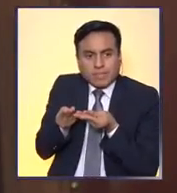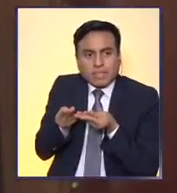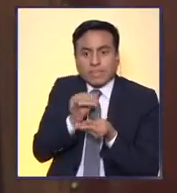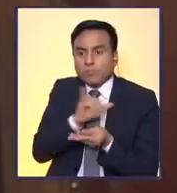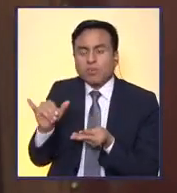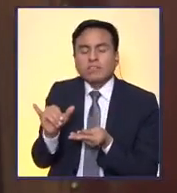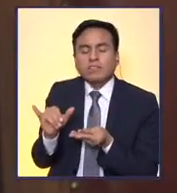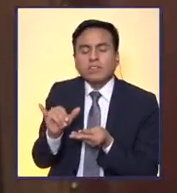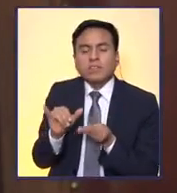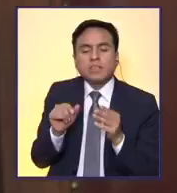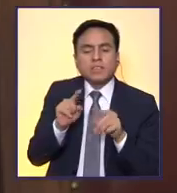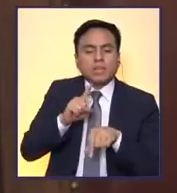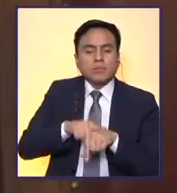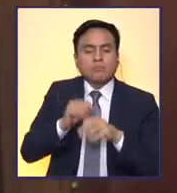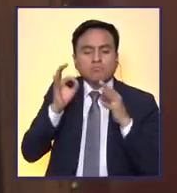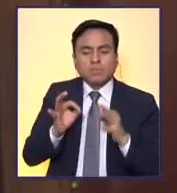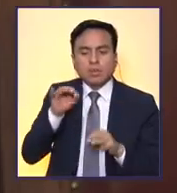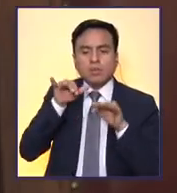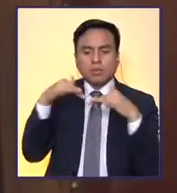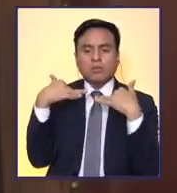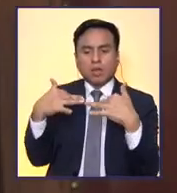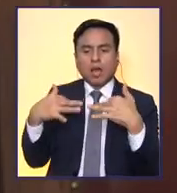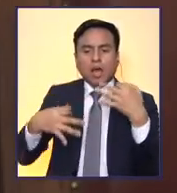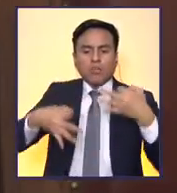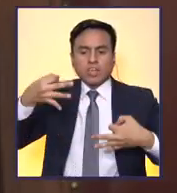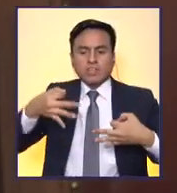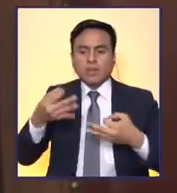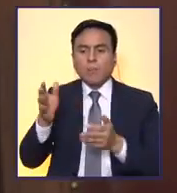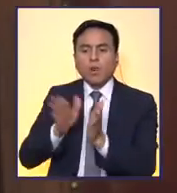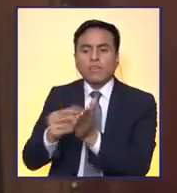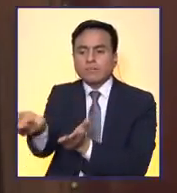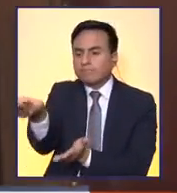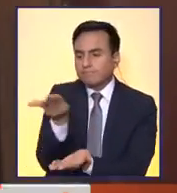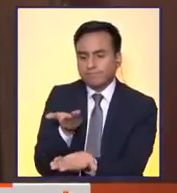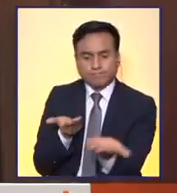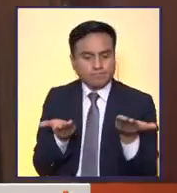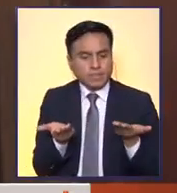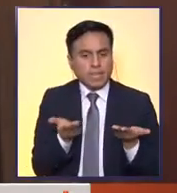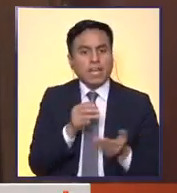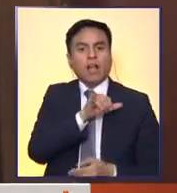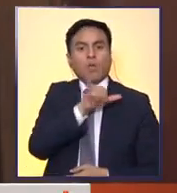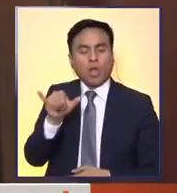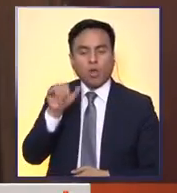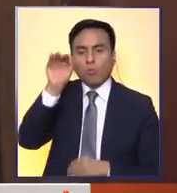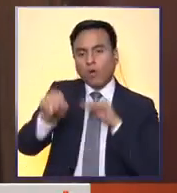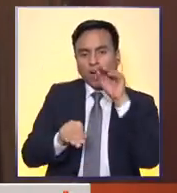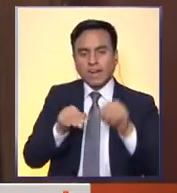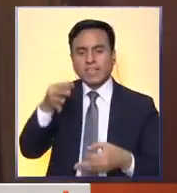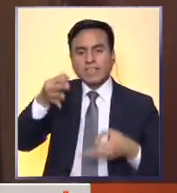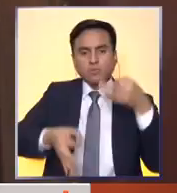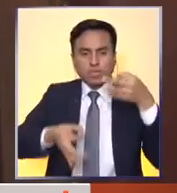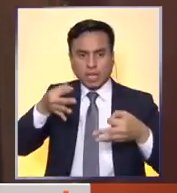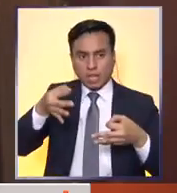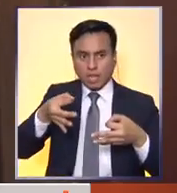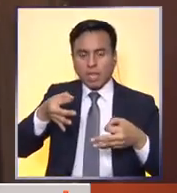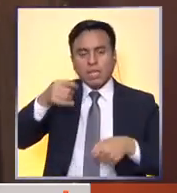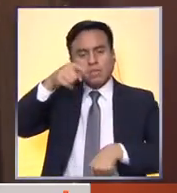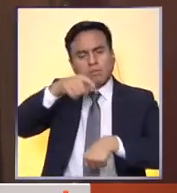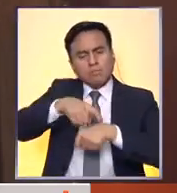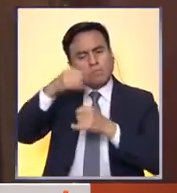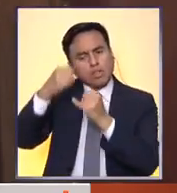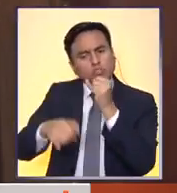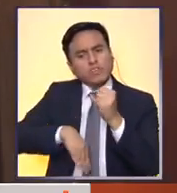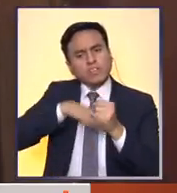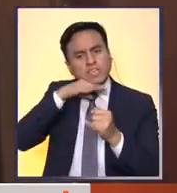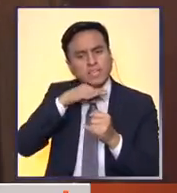prudente para convocar la audiencia y recibir las pruebas y luego convocar al tribunal con plazo suficiente para que